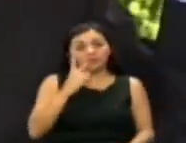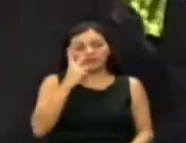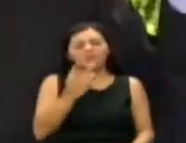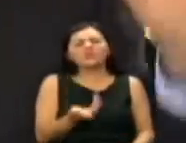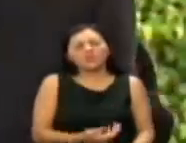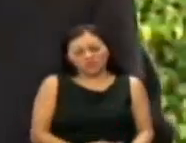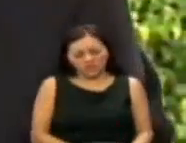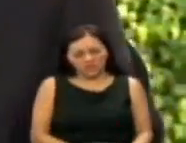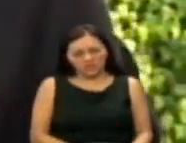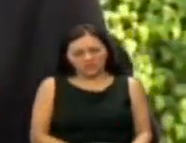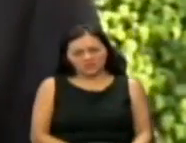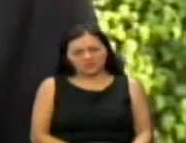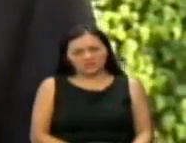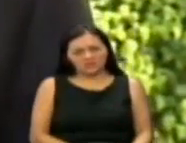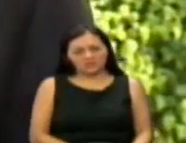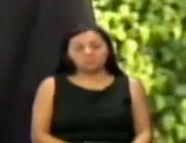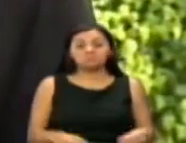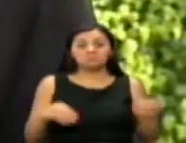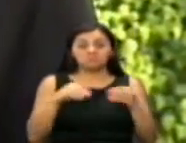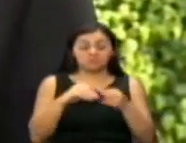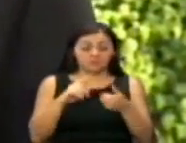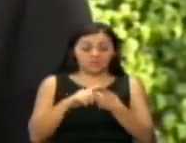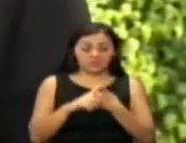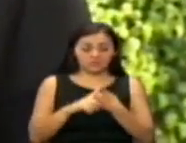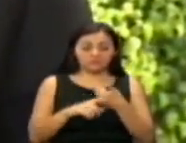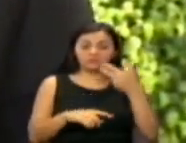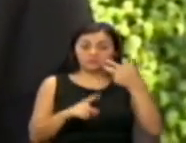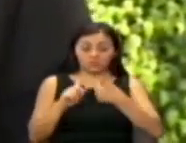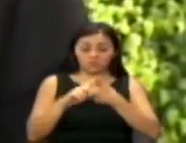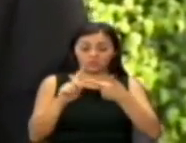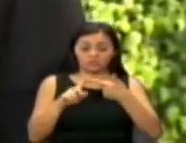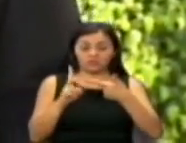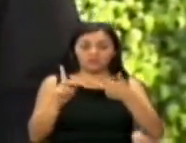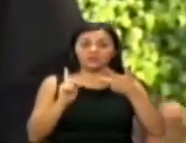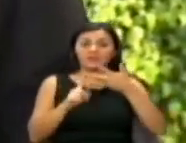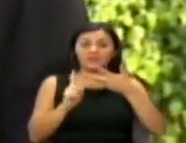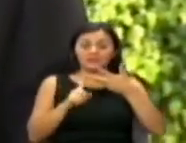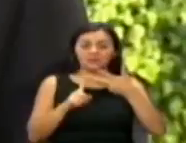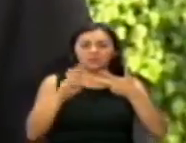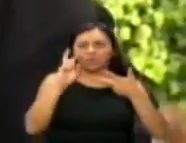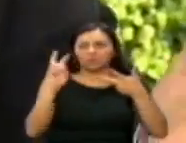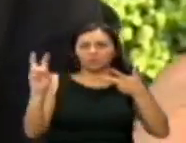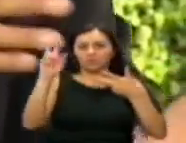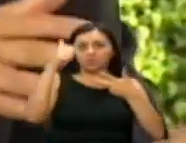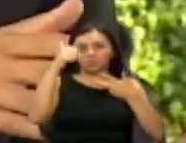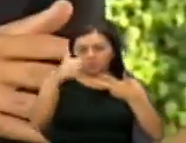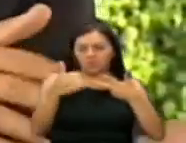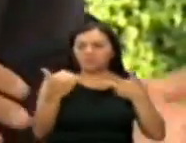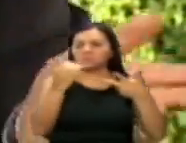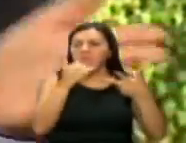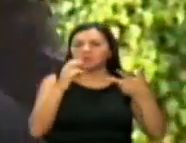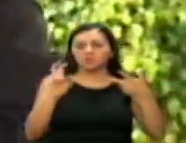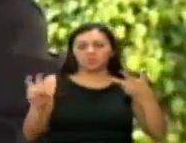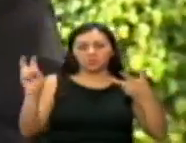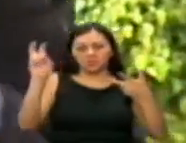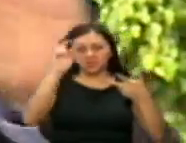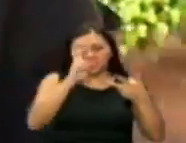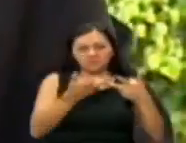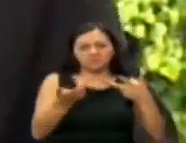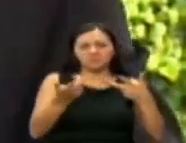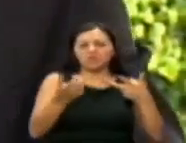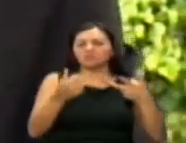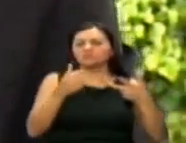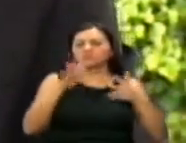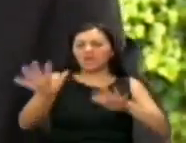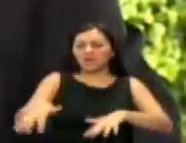los sacaron, ¿no? Y en tercer lugar, así como hay buen turismo, mal turismo, así como hay buena agricultura orgánica, mala agricultura